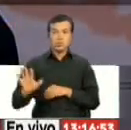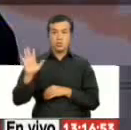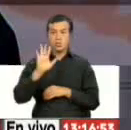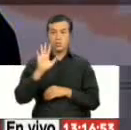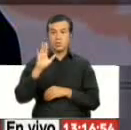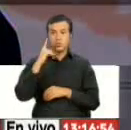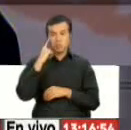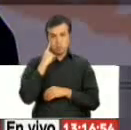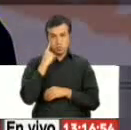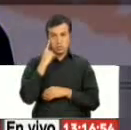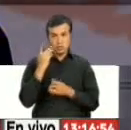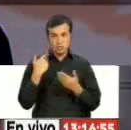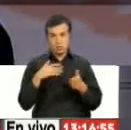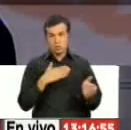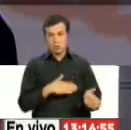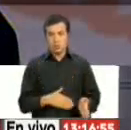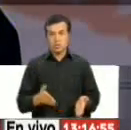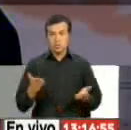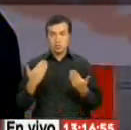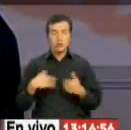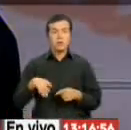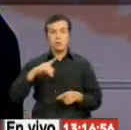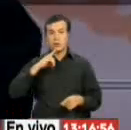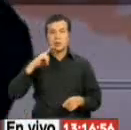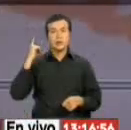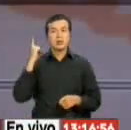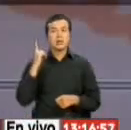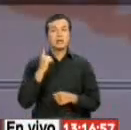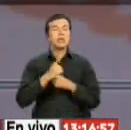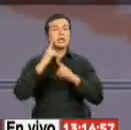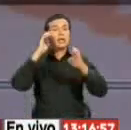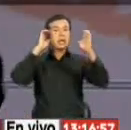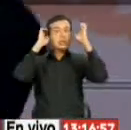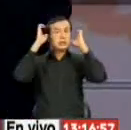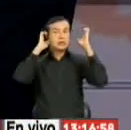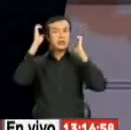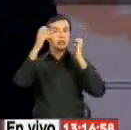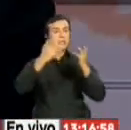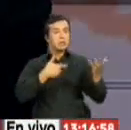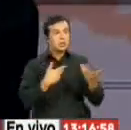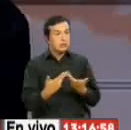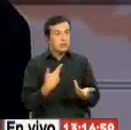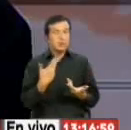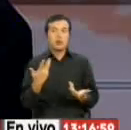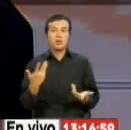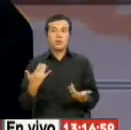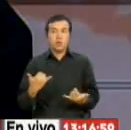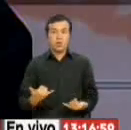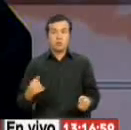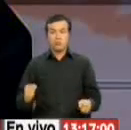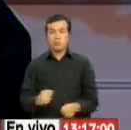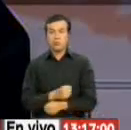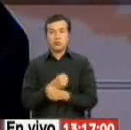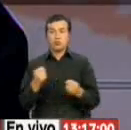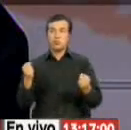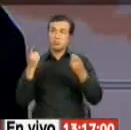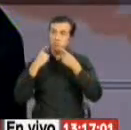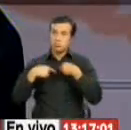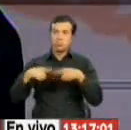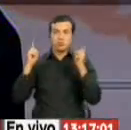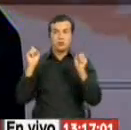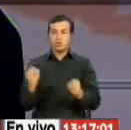tienen las directrices y es obvio por estrategia de negociación no se podría en este momento lanzar al aire porque